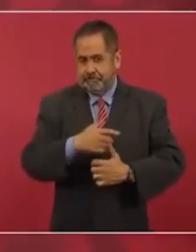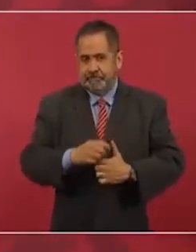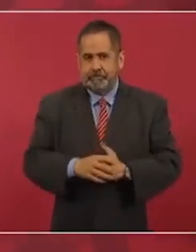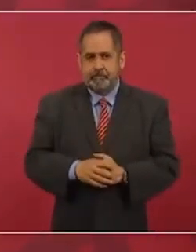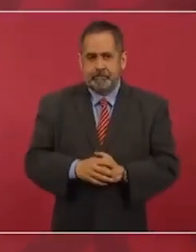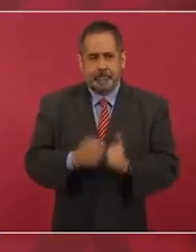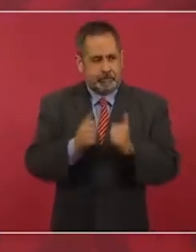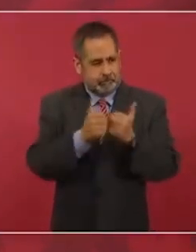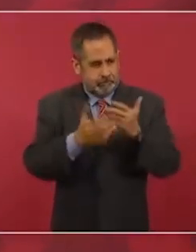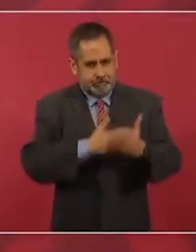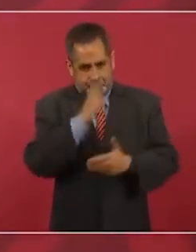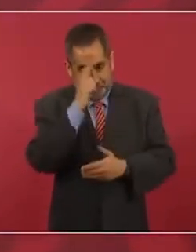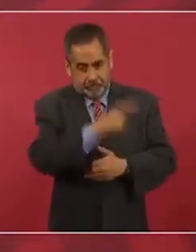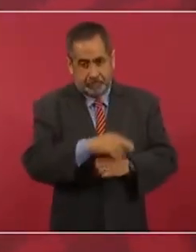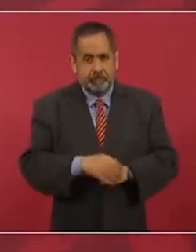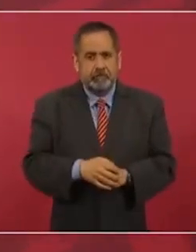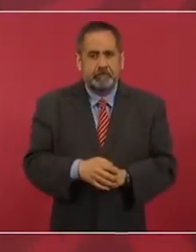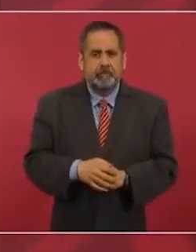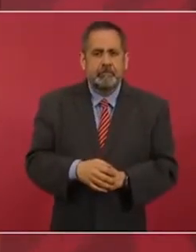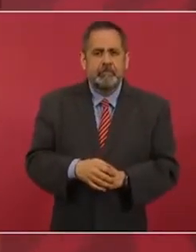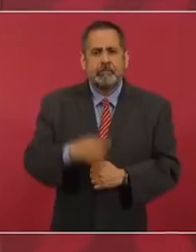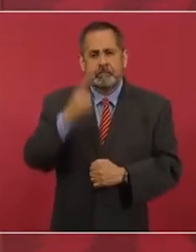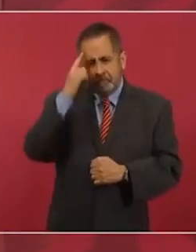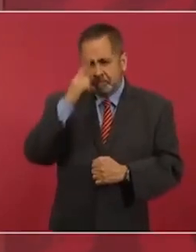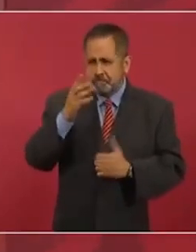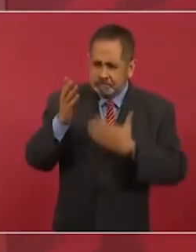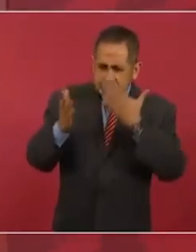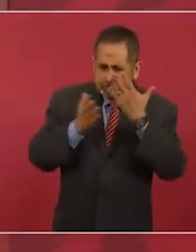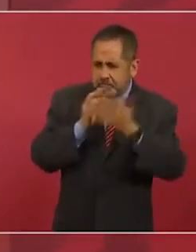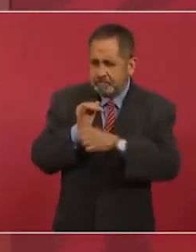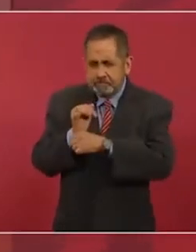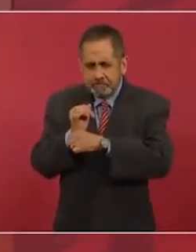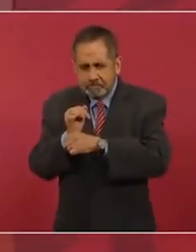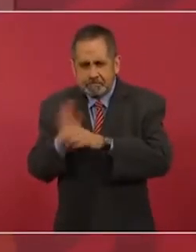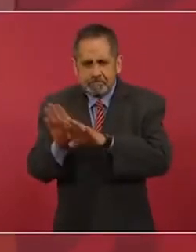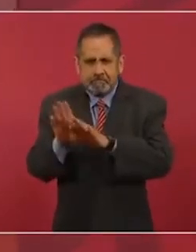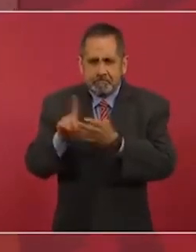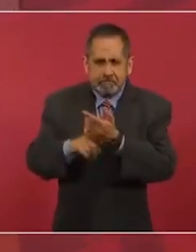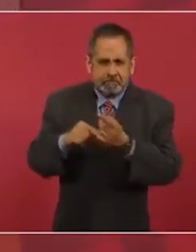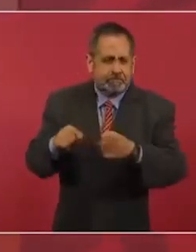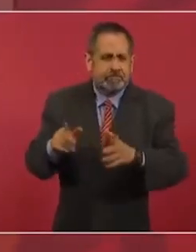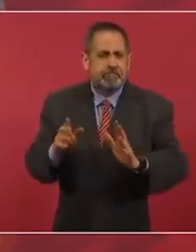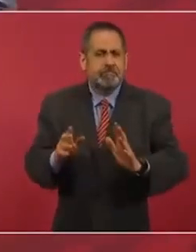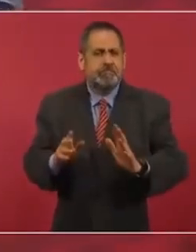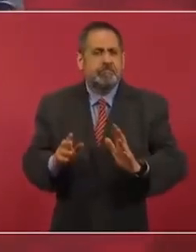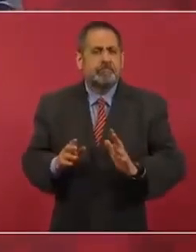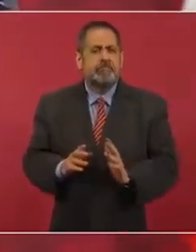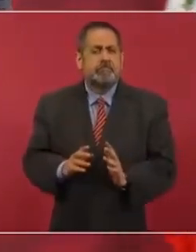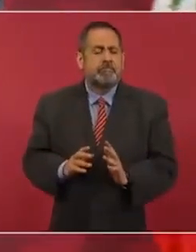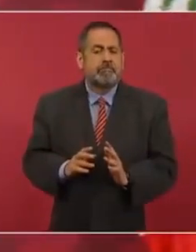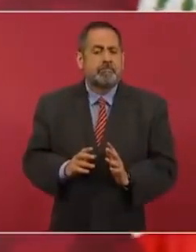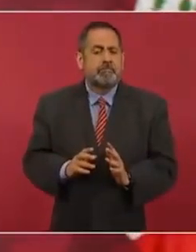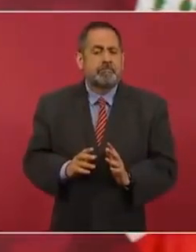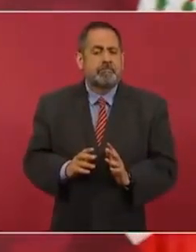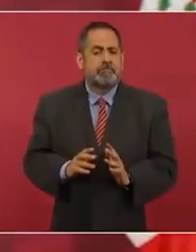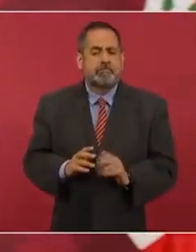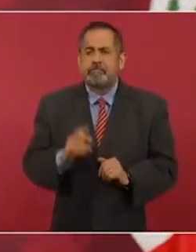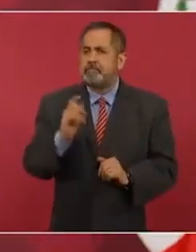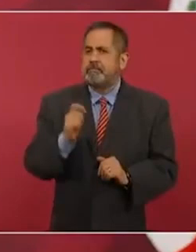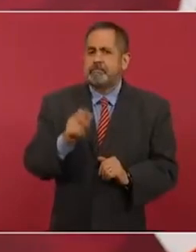Con todo respeto, para que se analice, no es